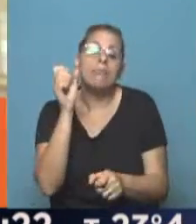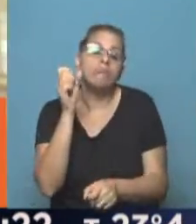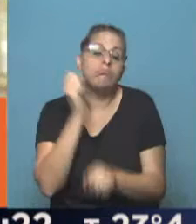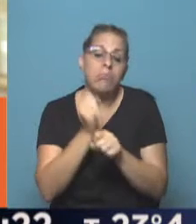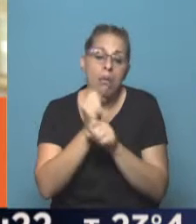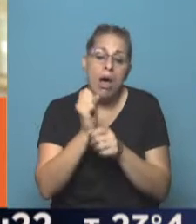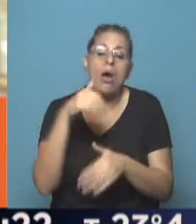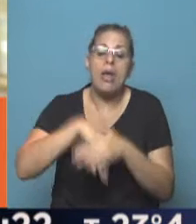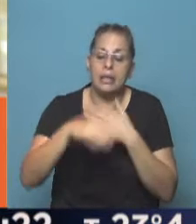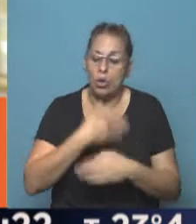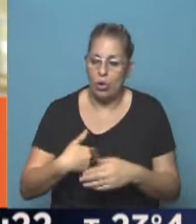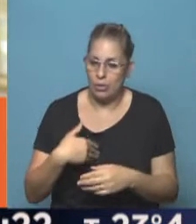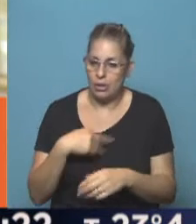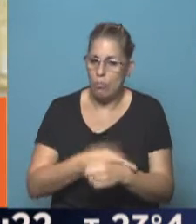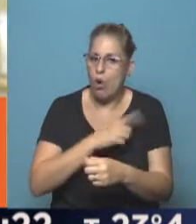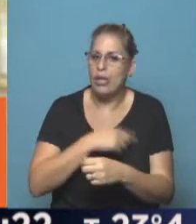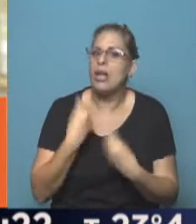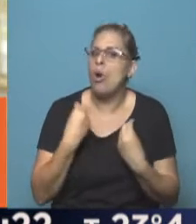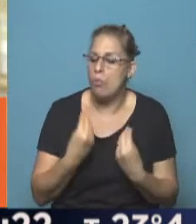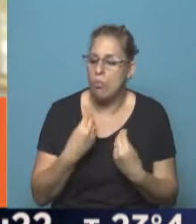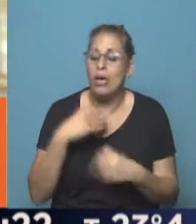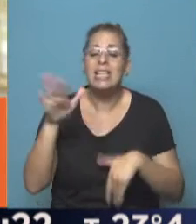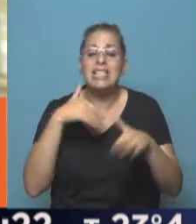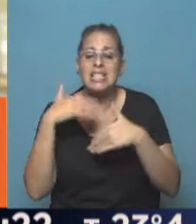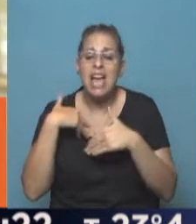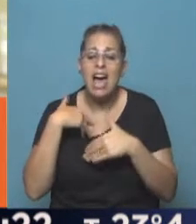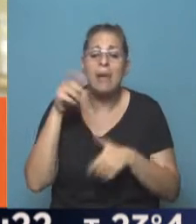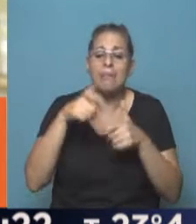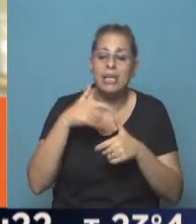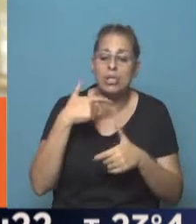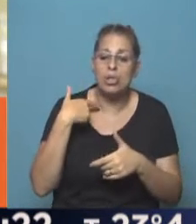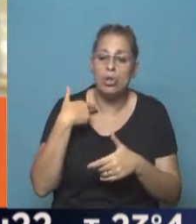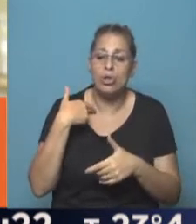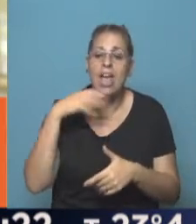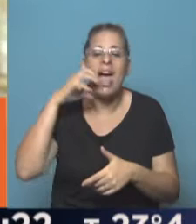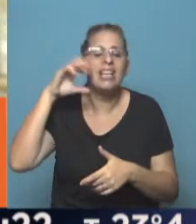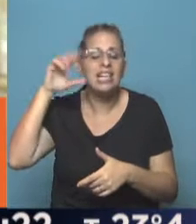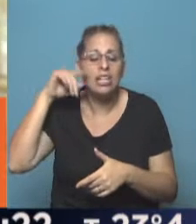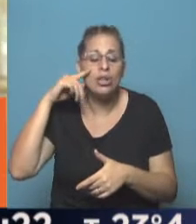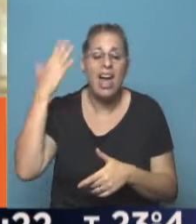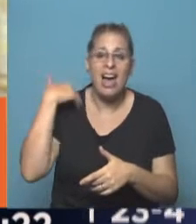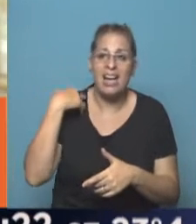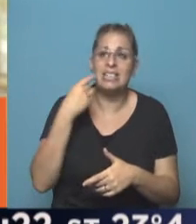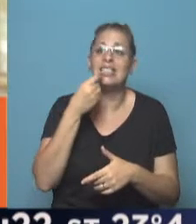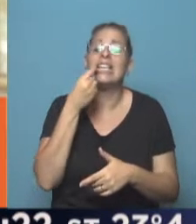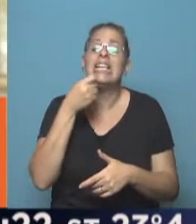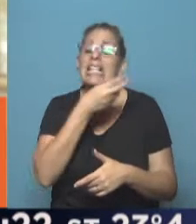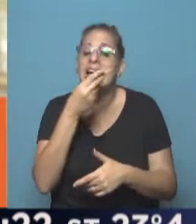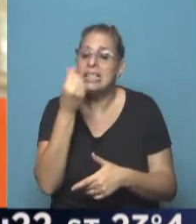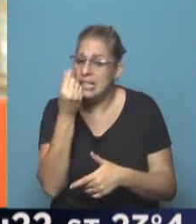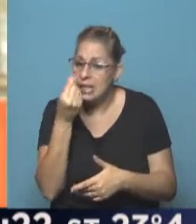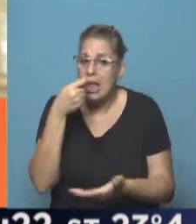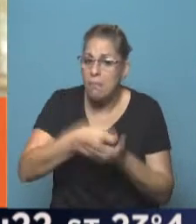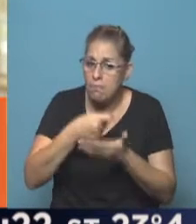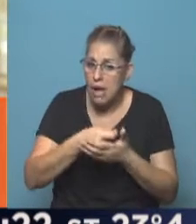Primero que hay una convocatoria de acreedores que estuvieron de acuerdo con la cifra y el monto de pago. Segundo, que